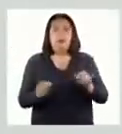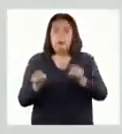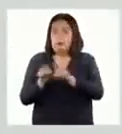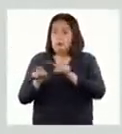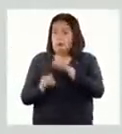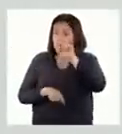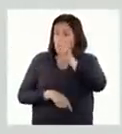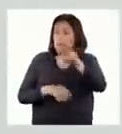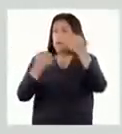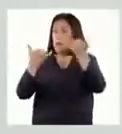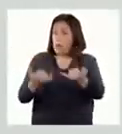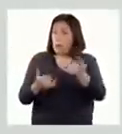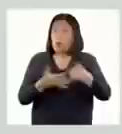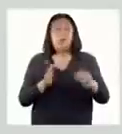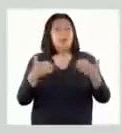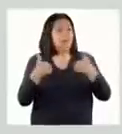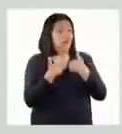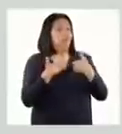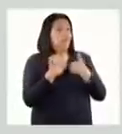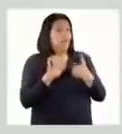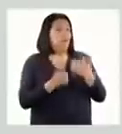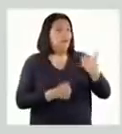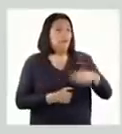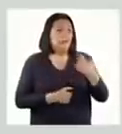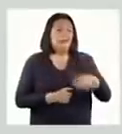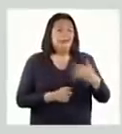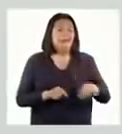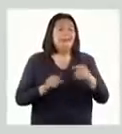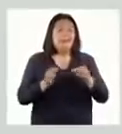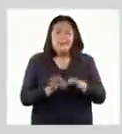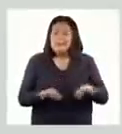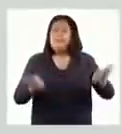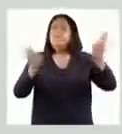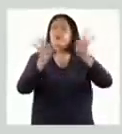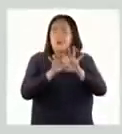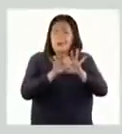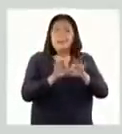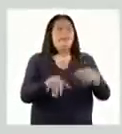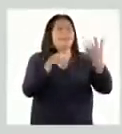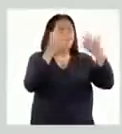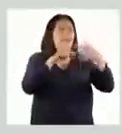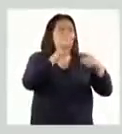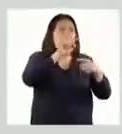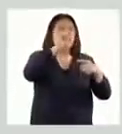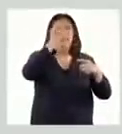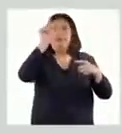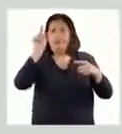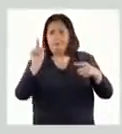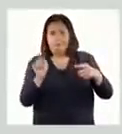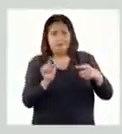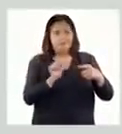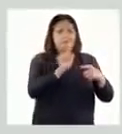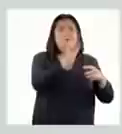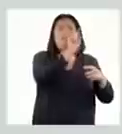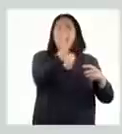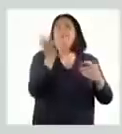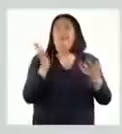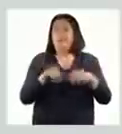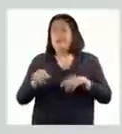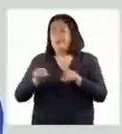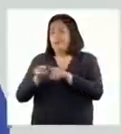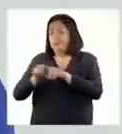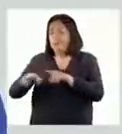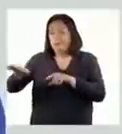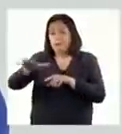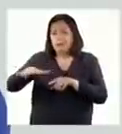hemos visto hoy, los animales son piezas fundamentales de las maquinarias que son los diferentes